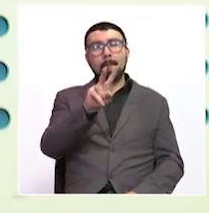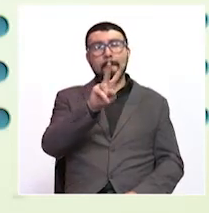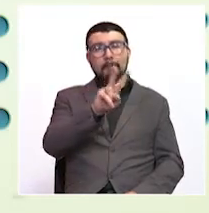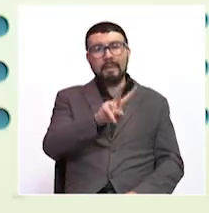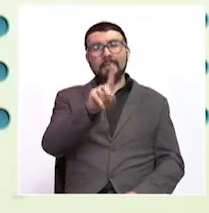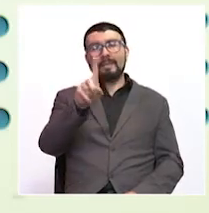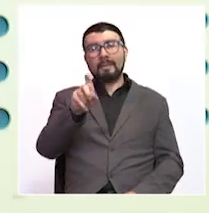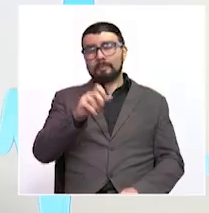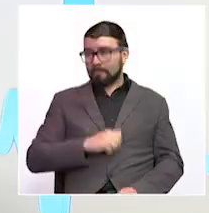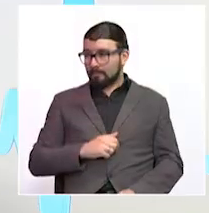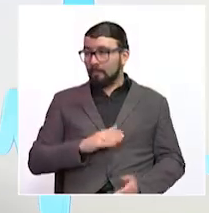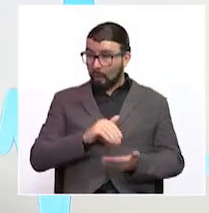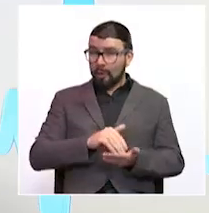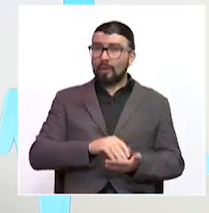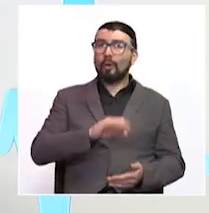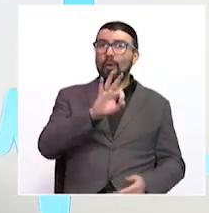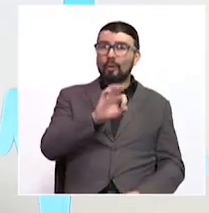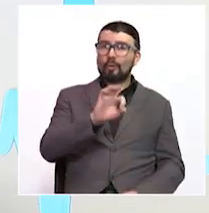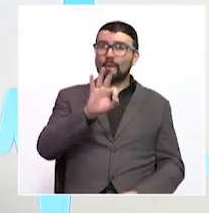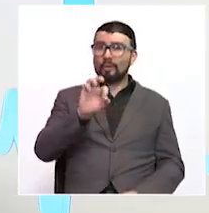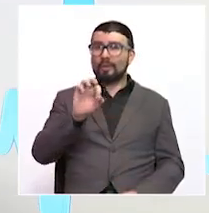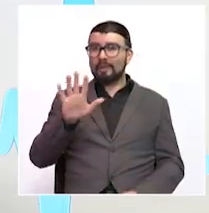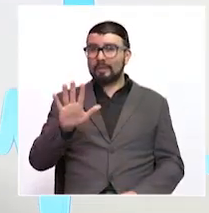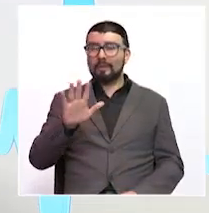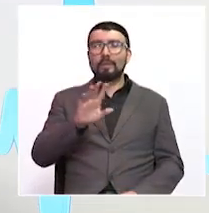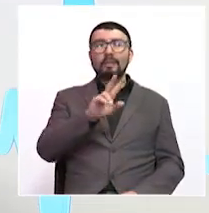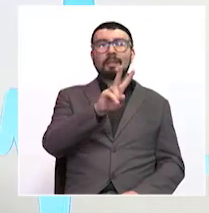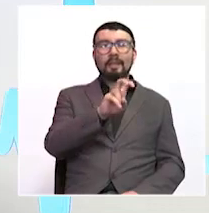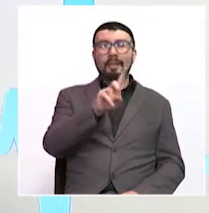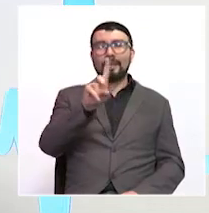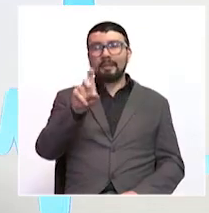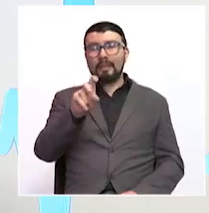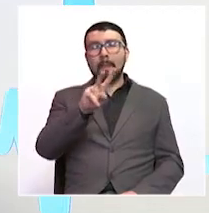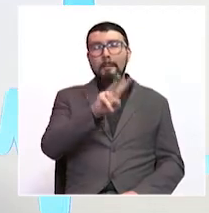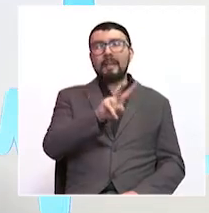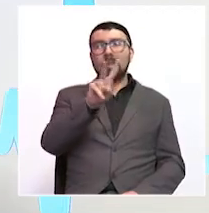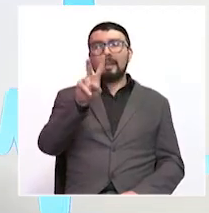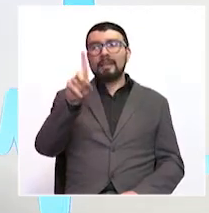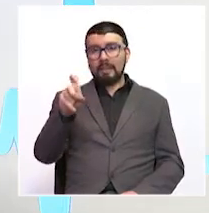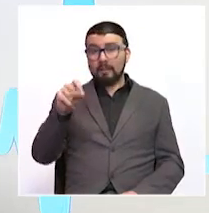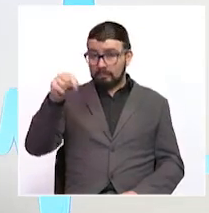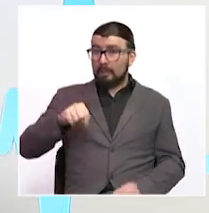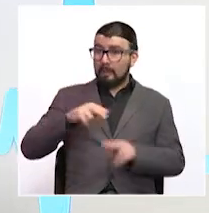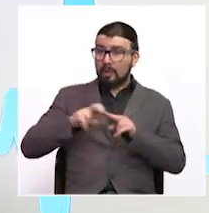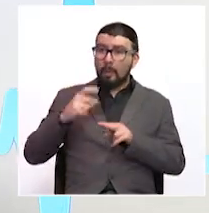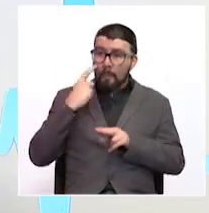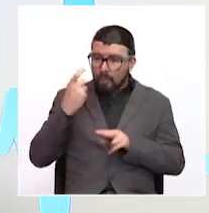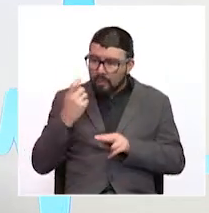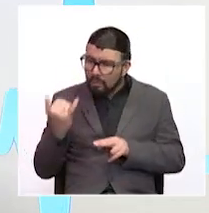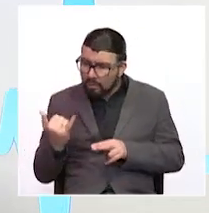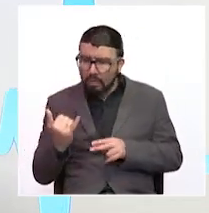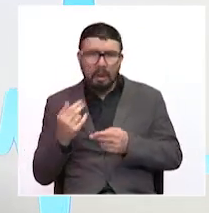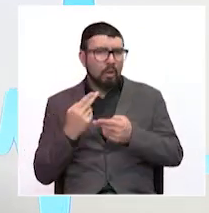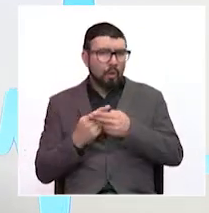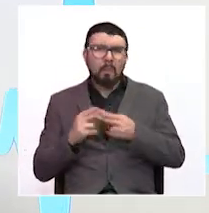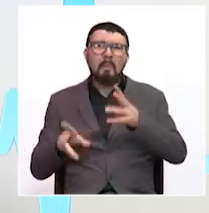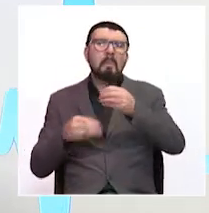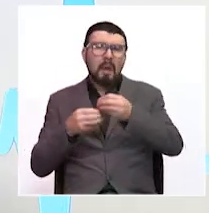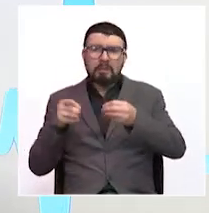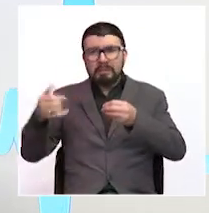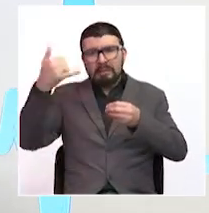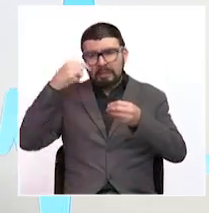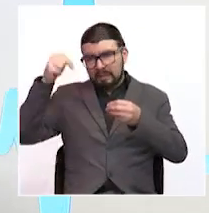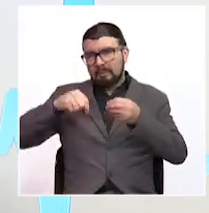88 85 76 26 en manizales ahí buscan los indicativos es